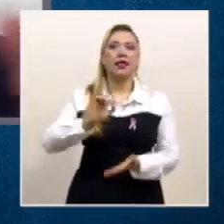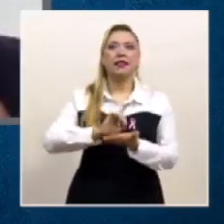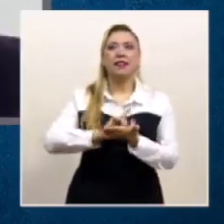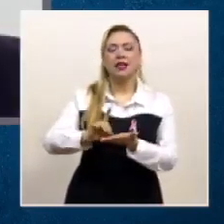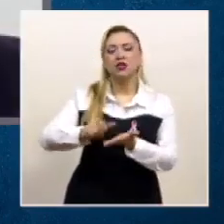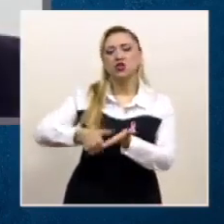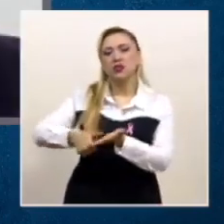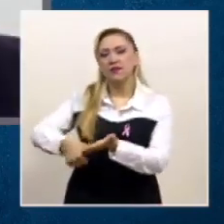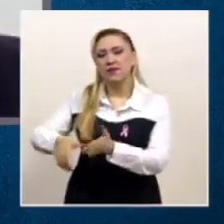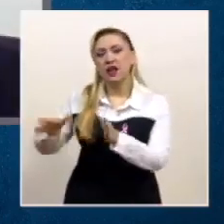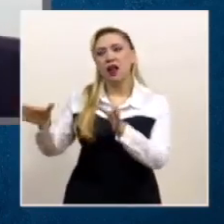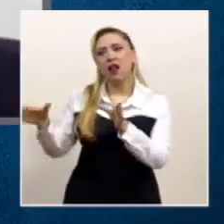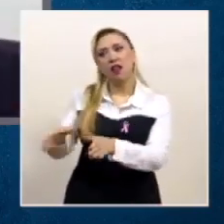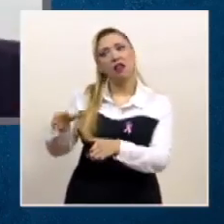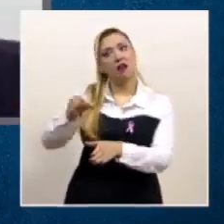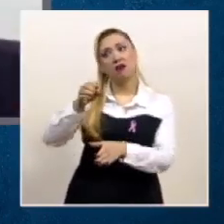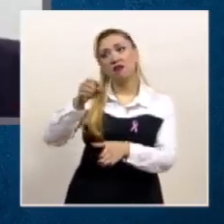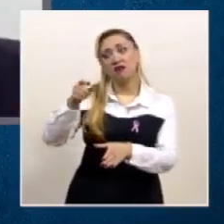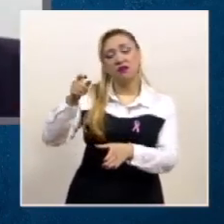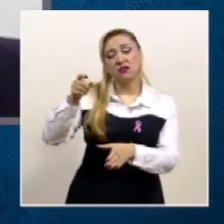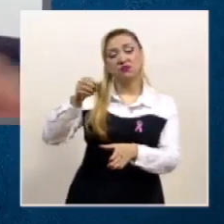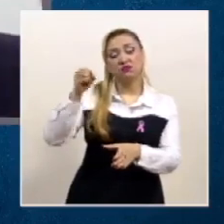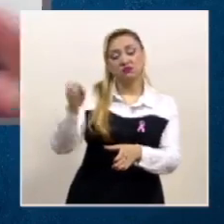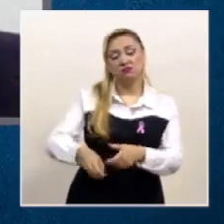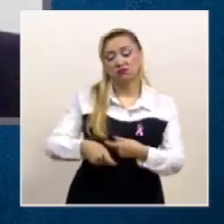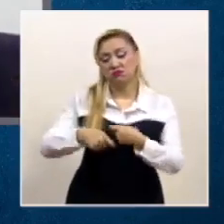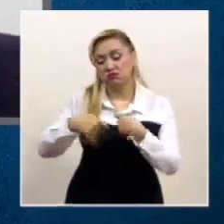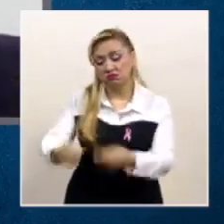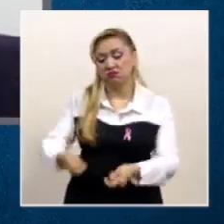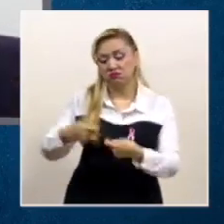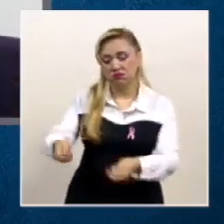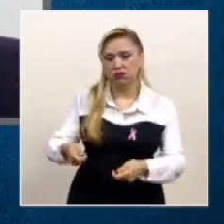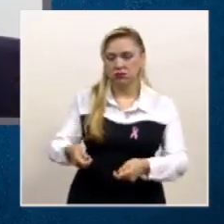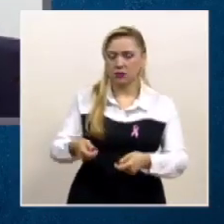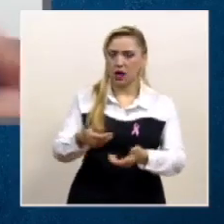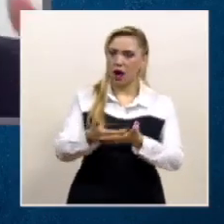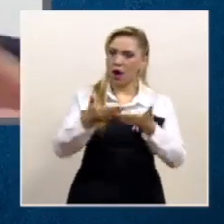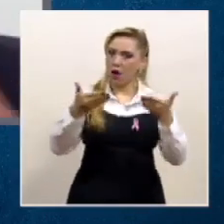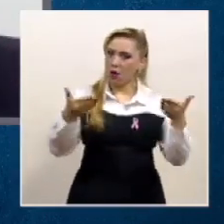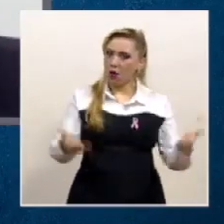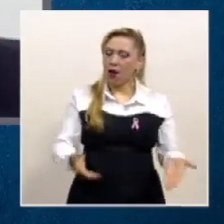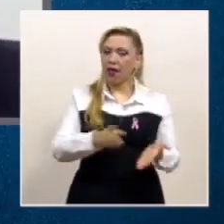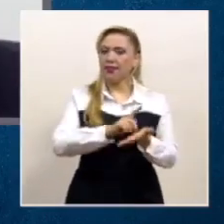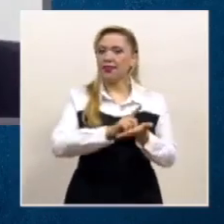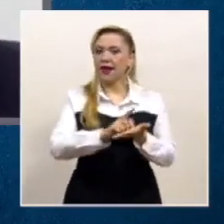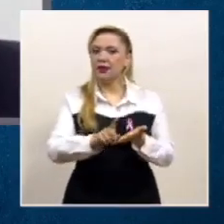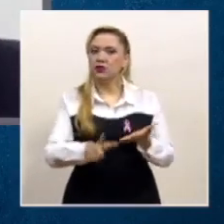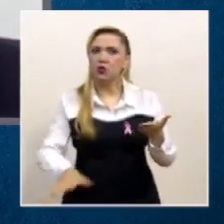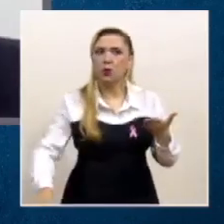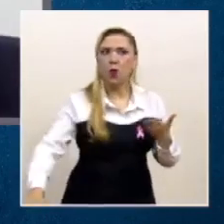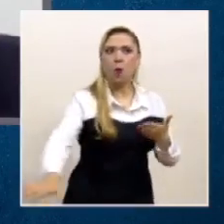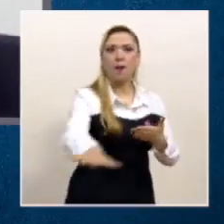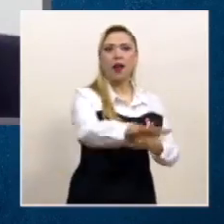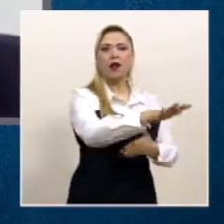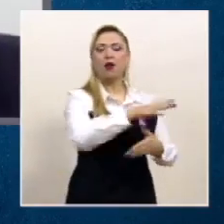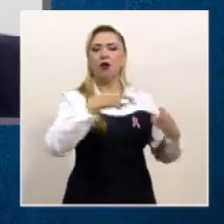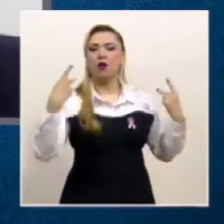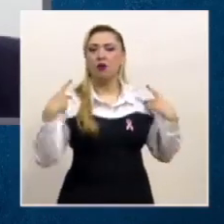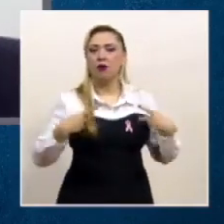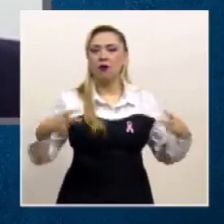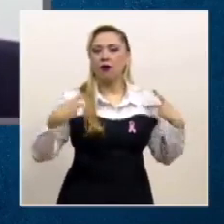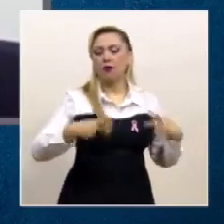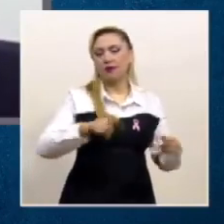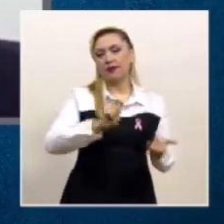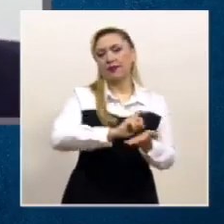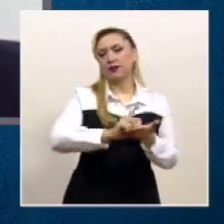civil, digamos, regulado por instituciones del derecho civil. Afortunadamente, la visión del derecho público ha entrado ahí a corregir, digamos,